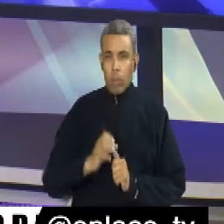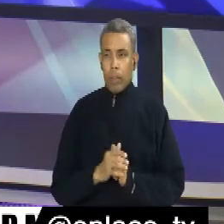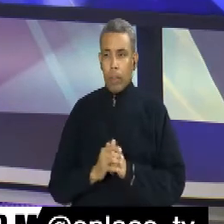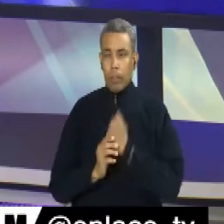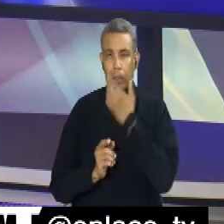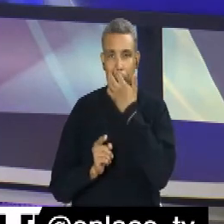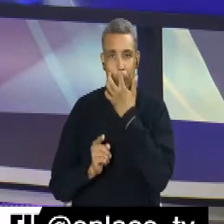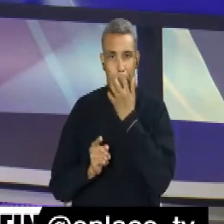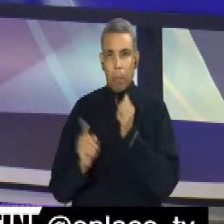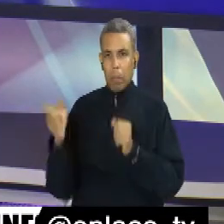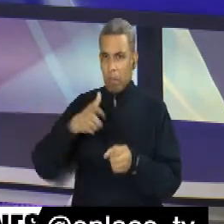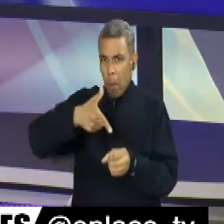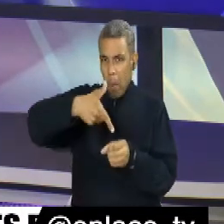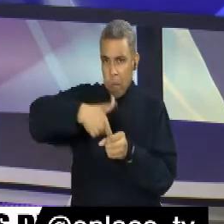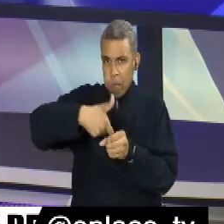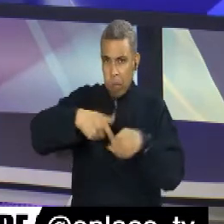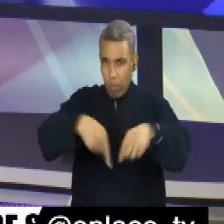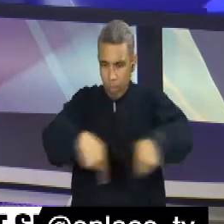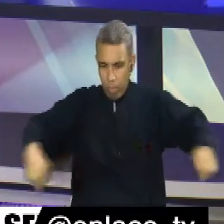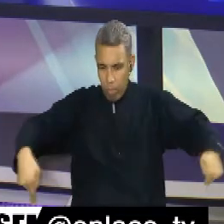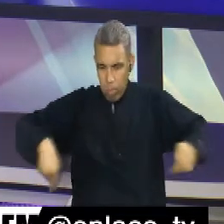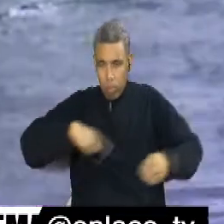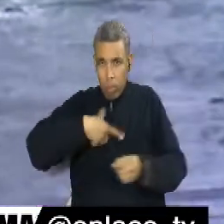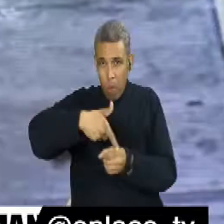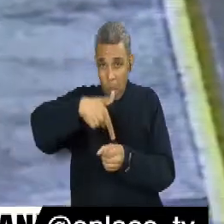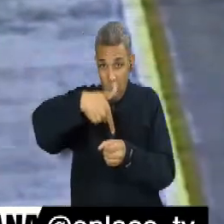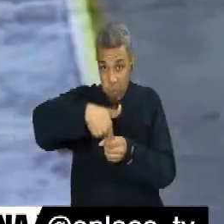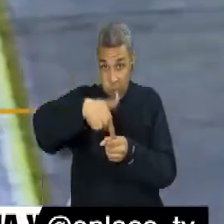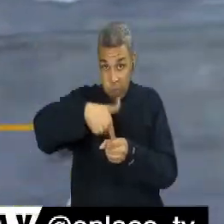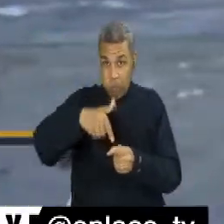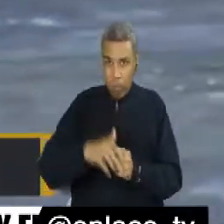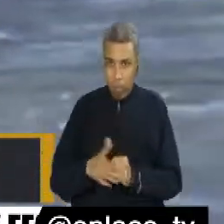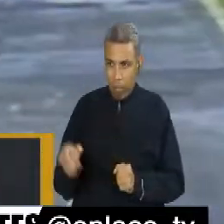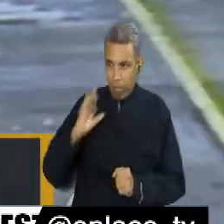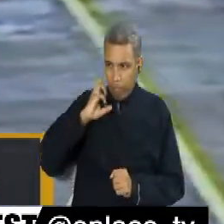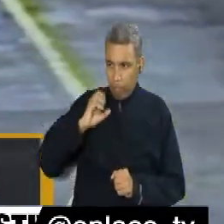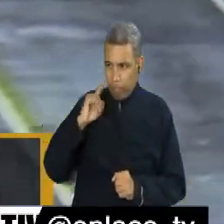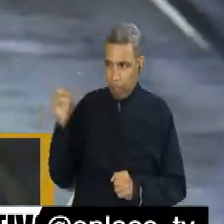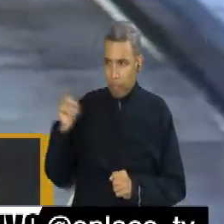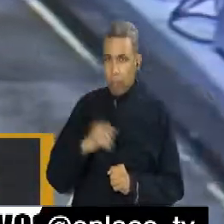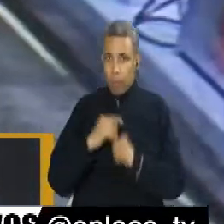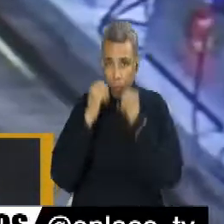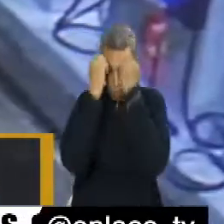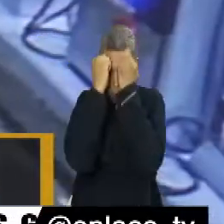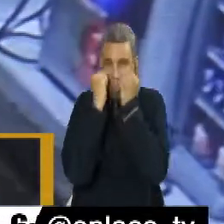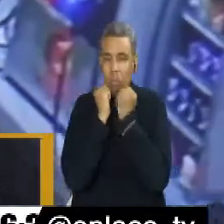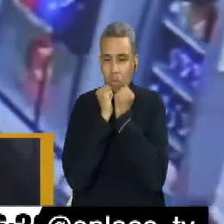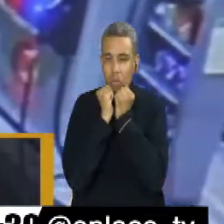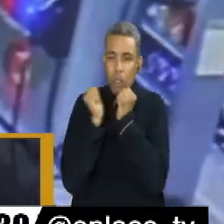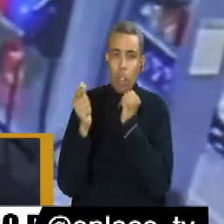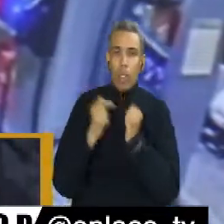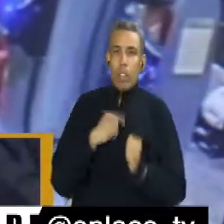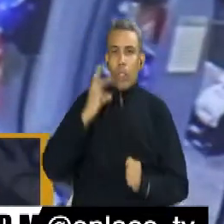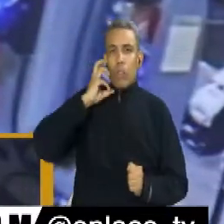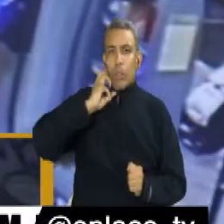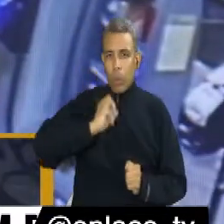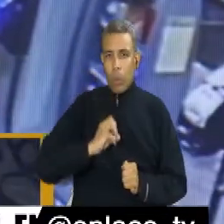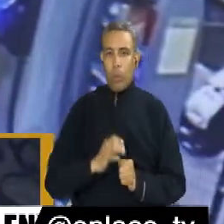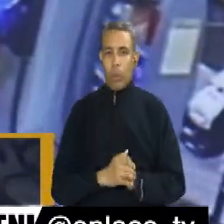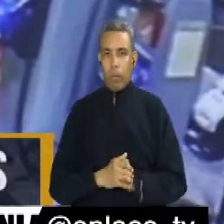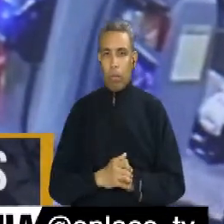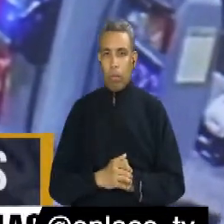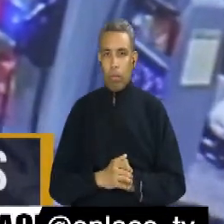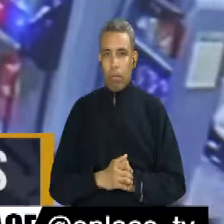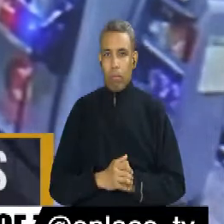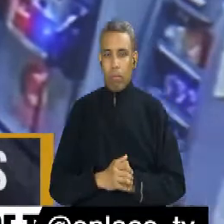el valor del combustible vendido allí. Este sujeto con el rostro cubierto y sin camisa es el autor de un nuevo robo a la estación de servicio